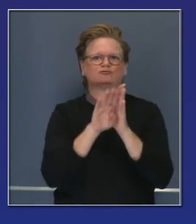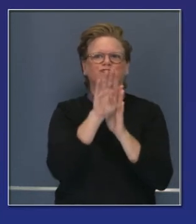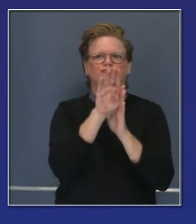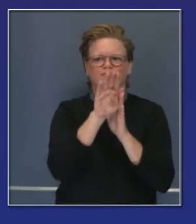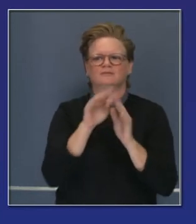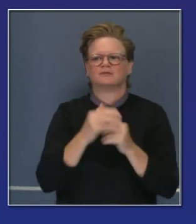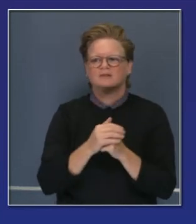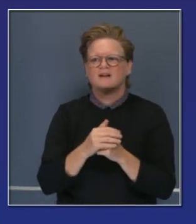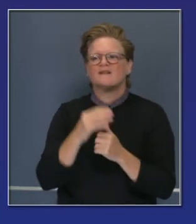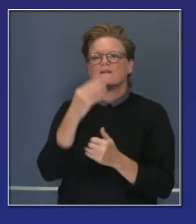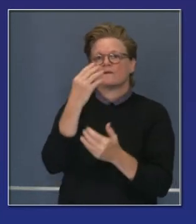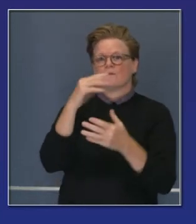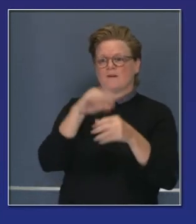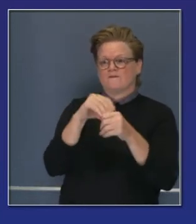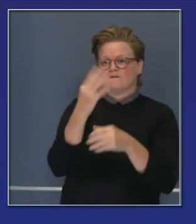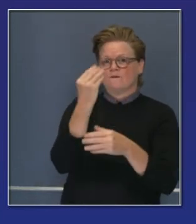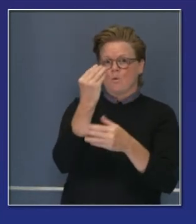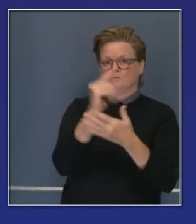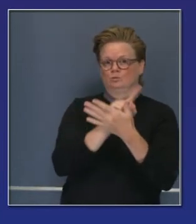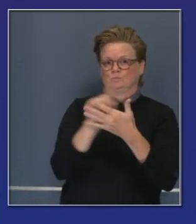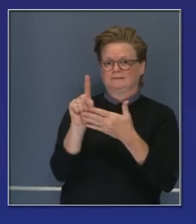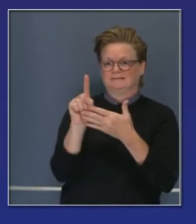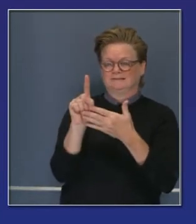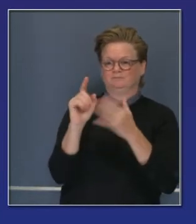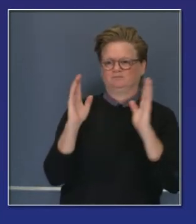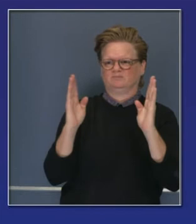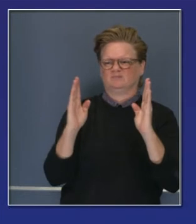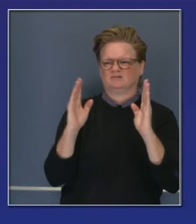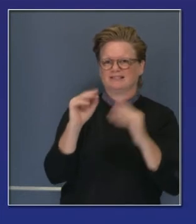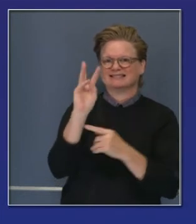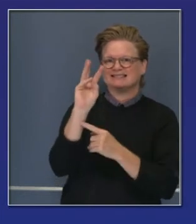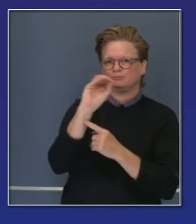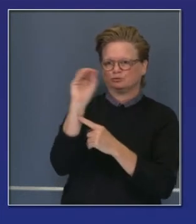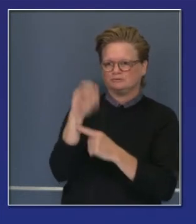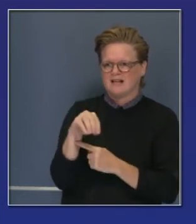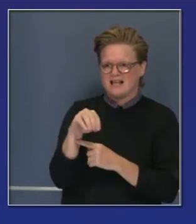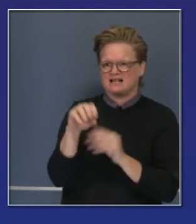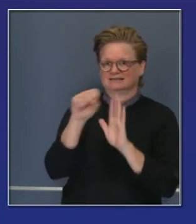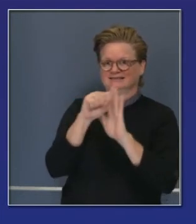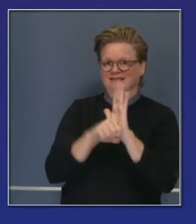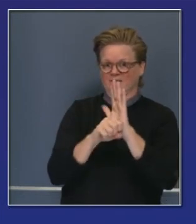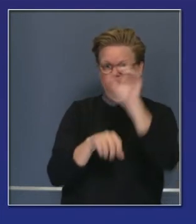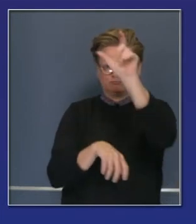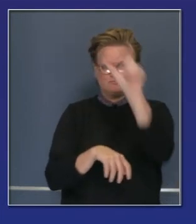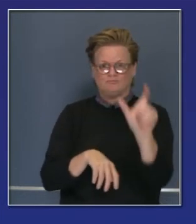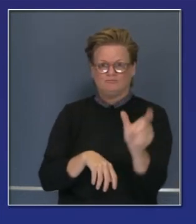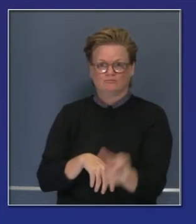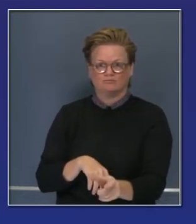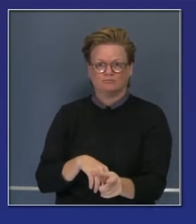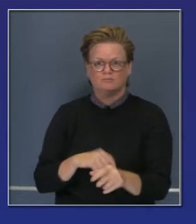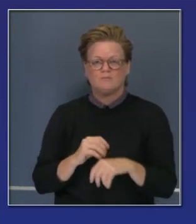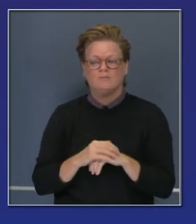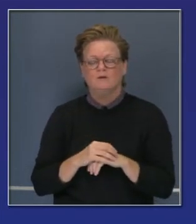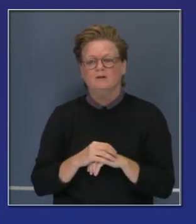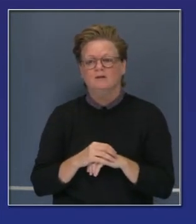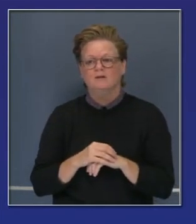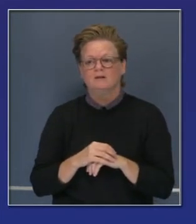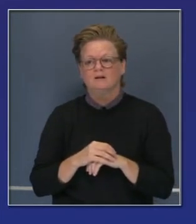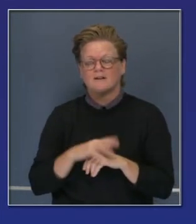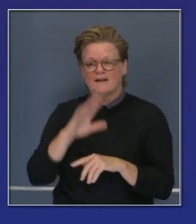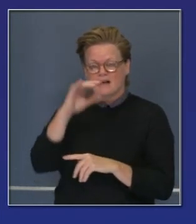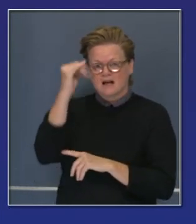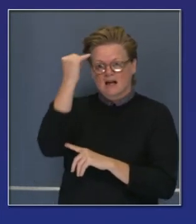índice de positividad de 14 días, 6% a lo ancho del estado. Recuerden que 8% es el umbral para entrar al